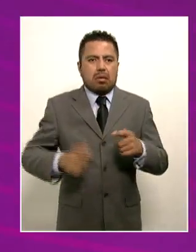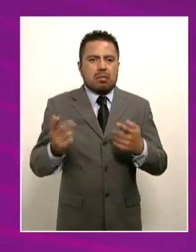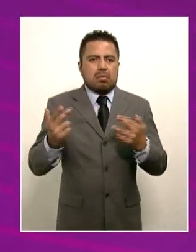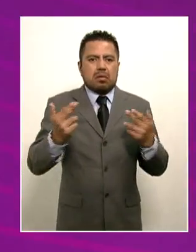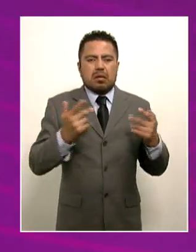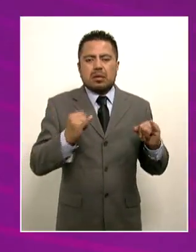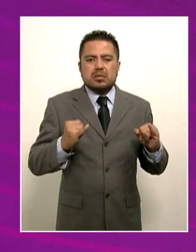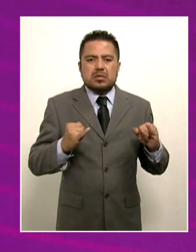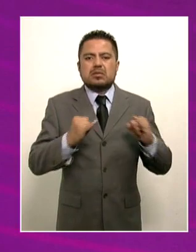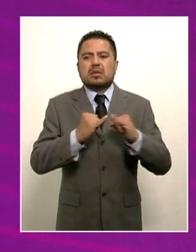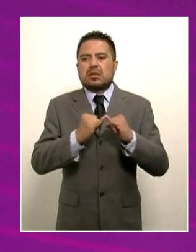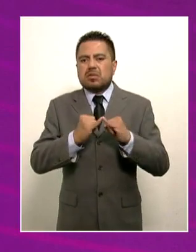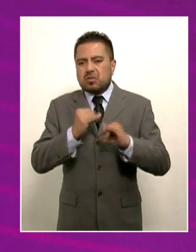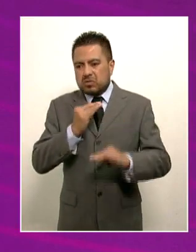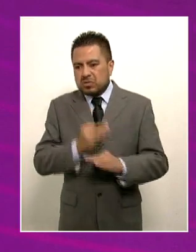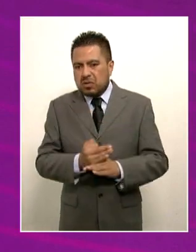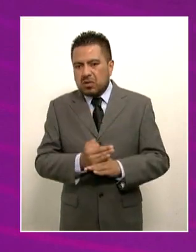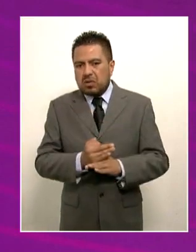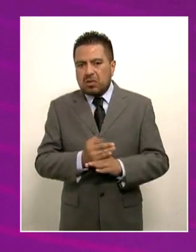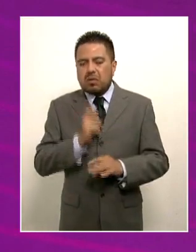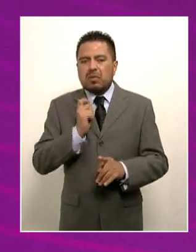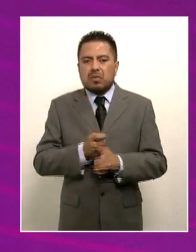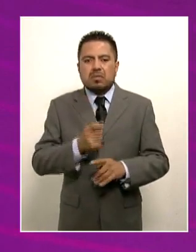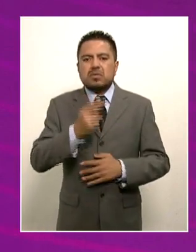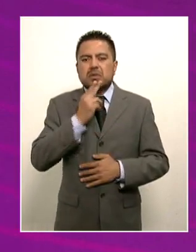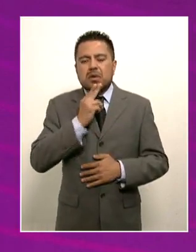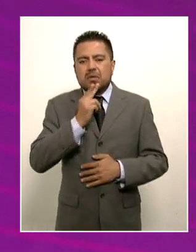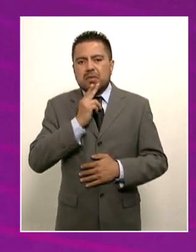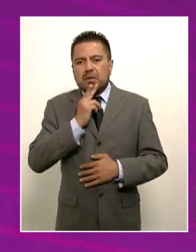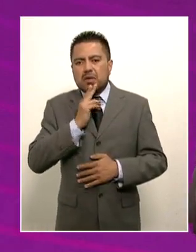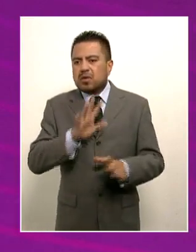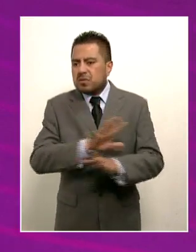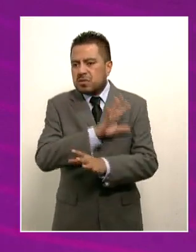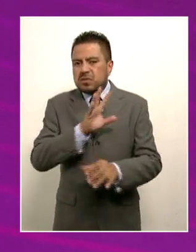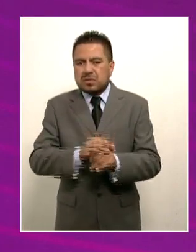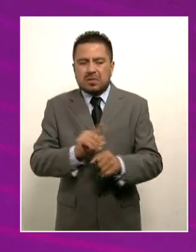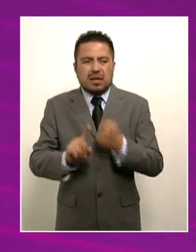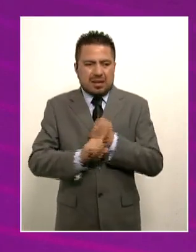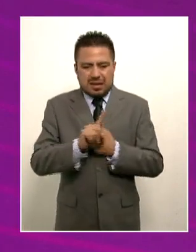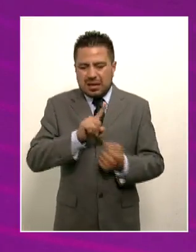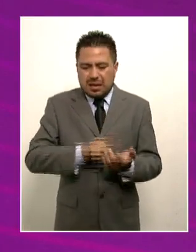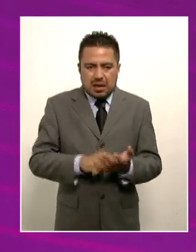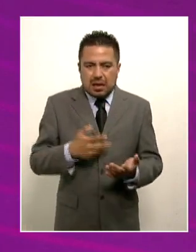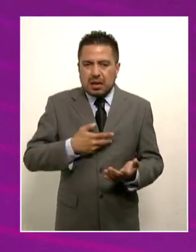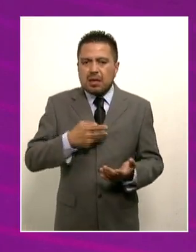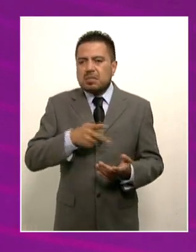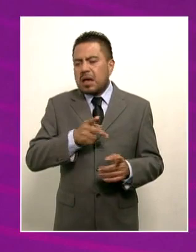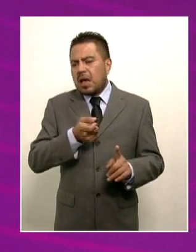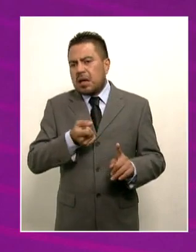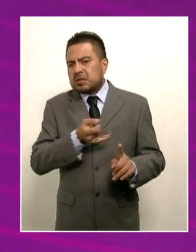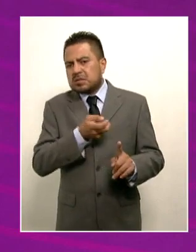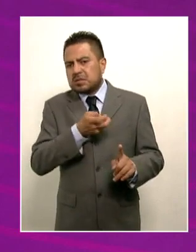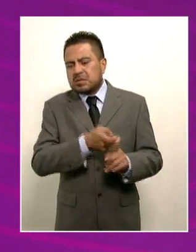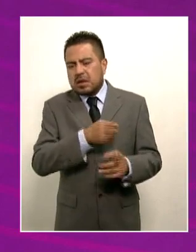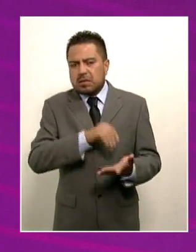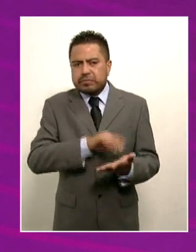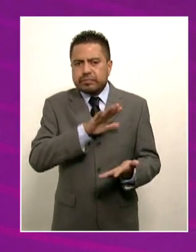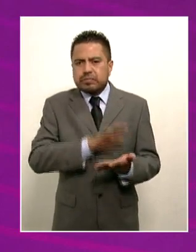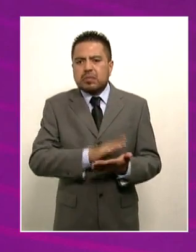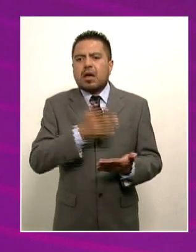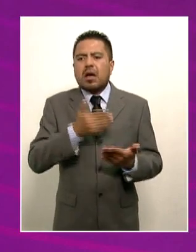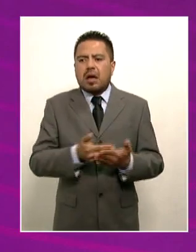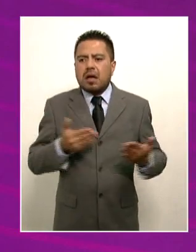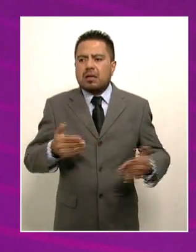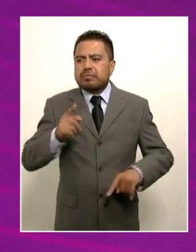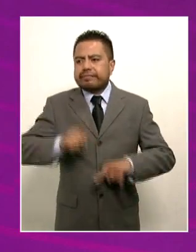las instituciones que servían, que bueno, con todos los defectos que tenían, pero que estaban ahí y que pues se están